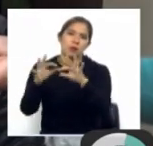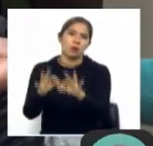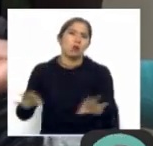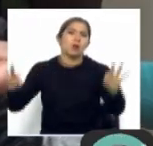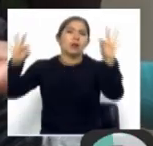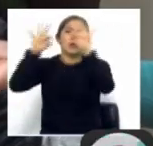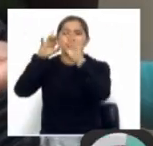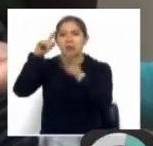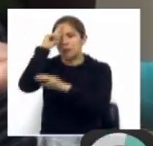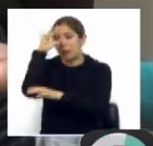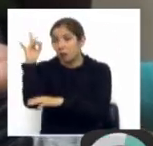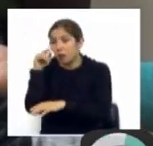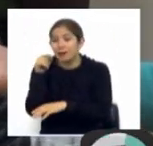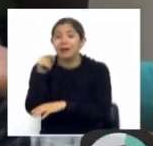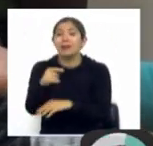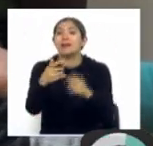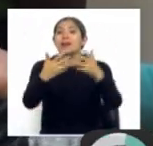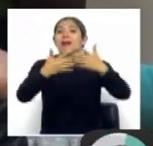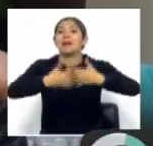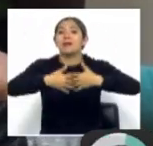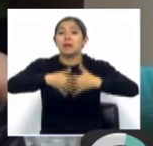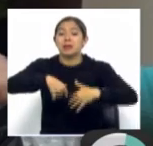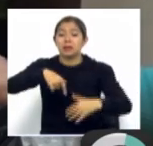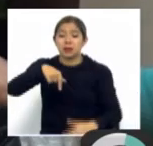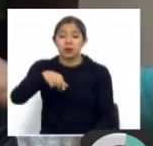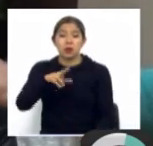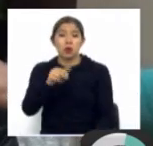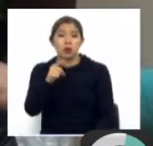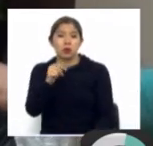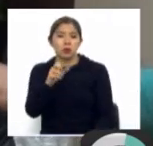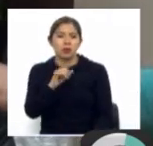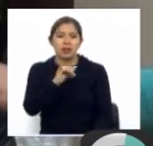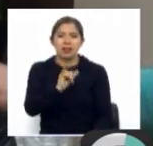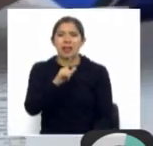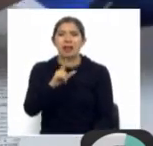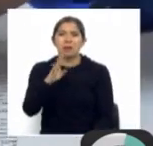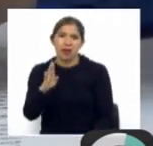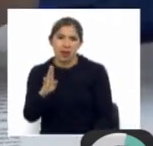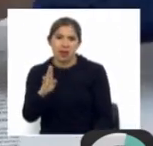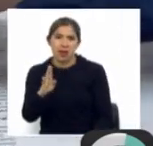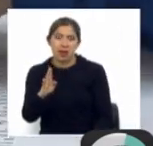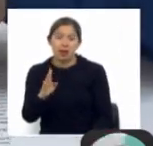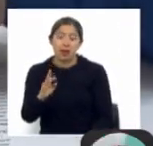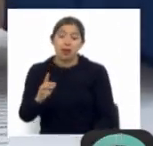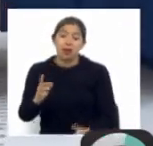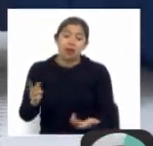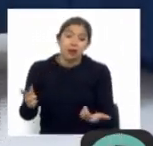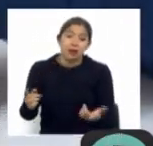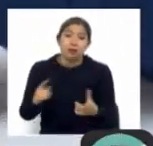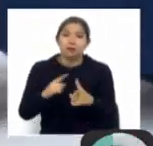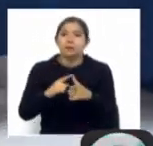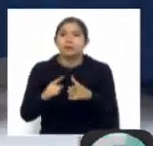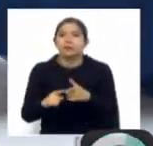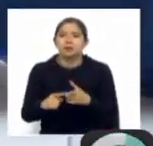para Bolivia como es Yacimientos de Litio de Bolivia. Entonces,